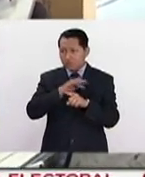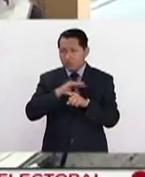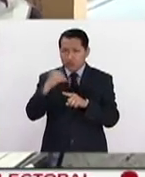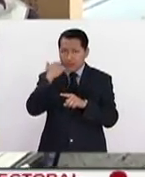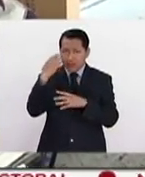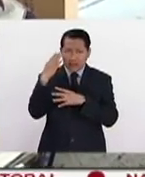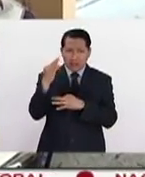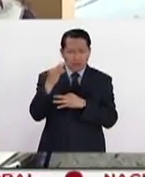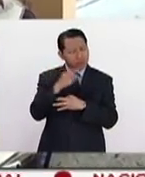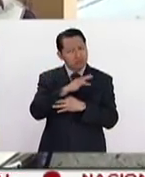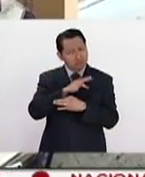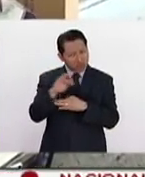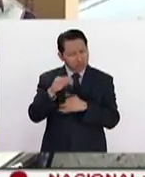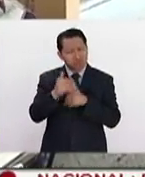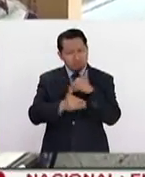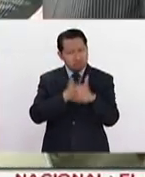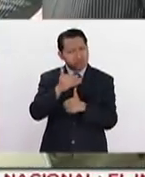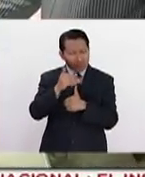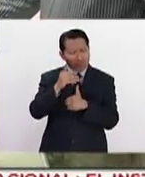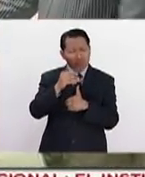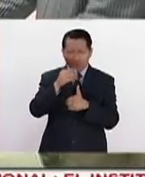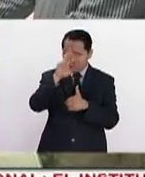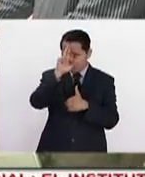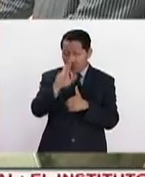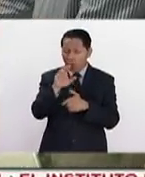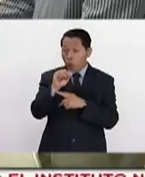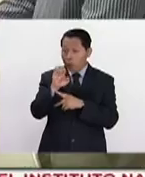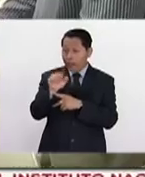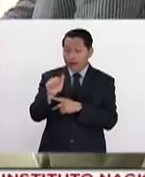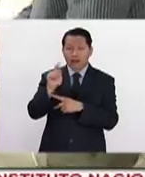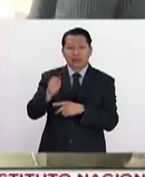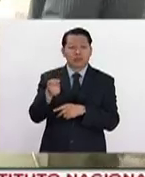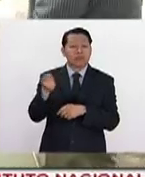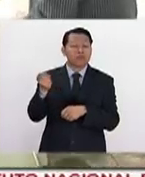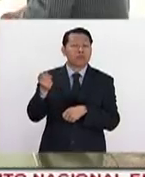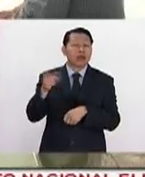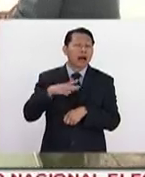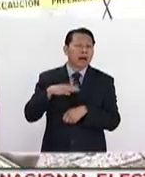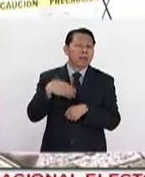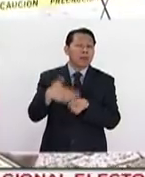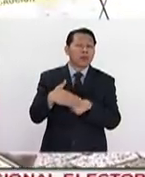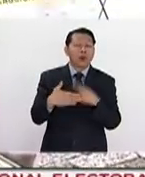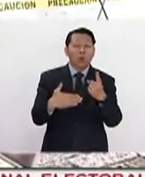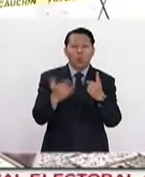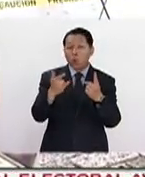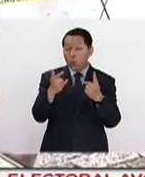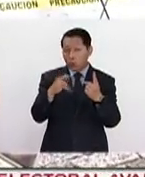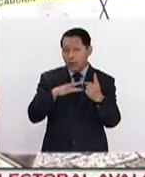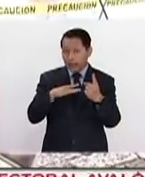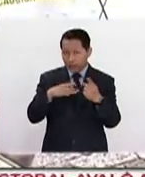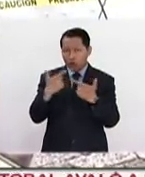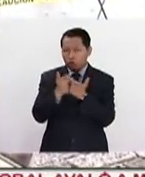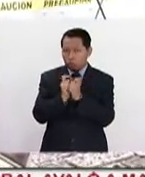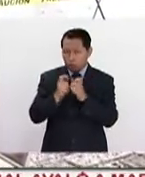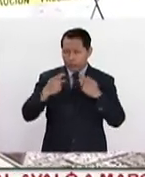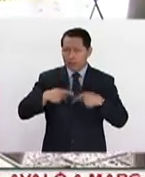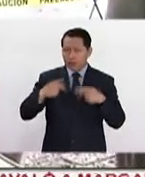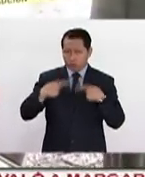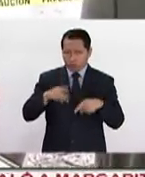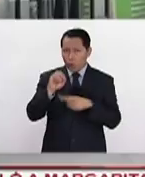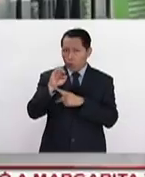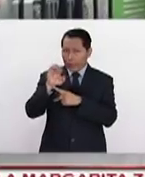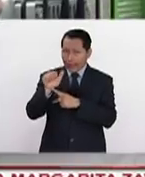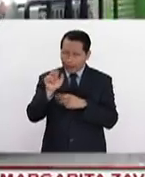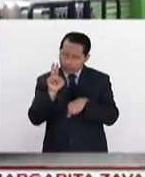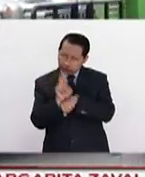popular. Almagro confirmó que la OEA enviará una misión electoral el próximo 1 de julio para dar garantías a